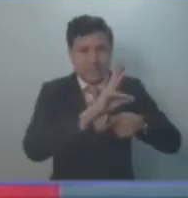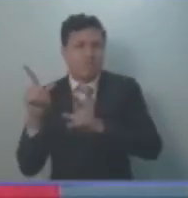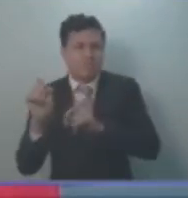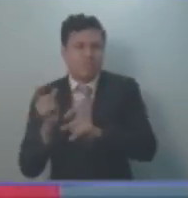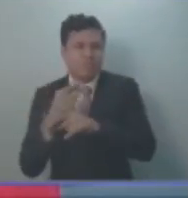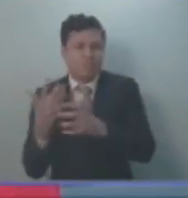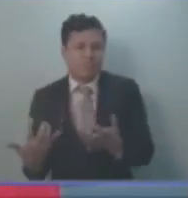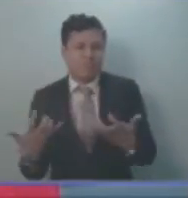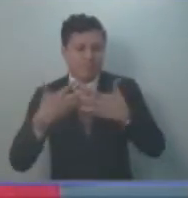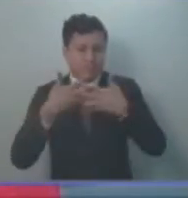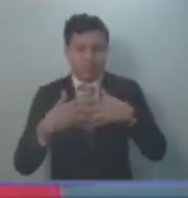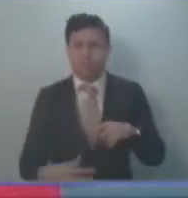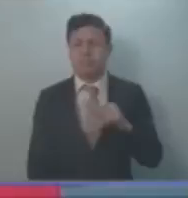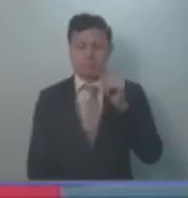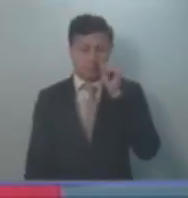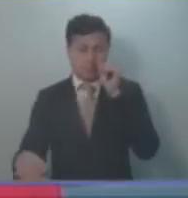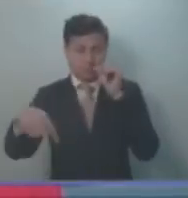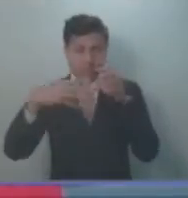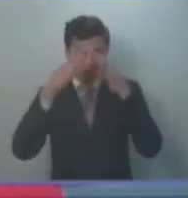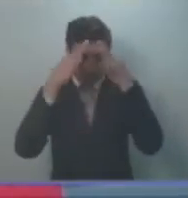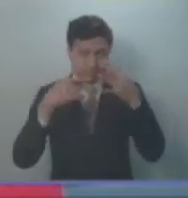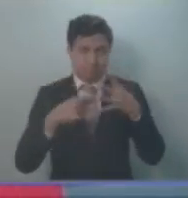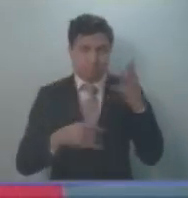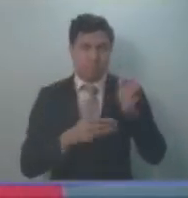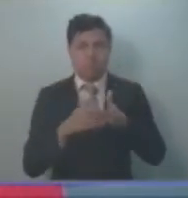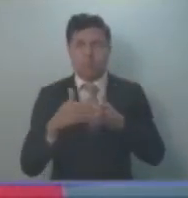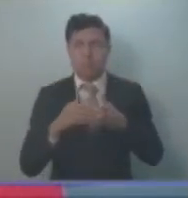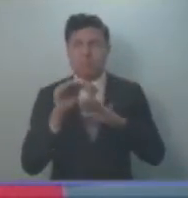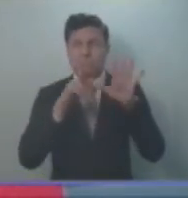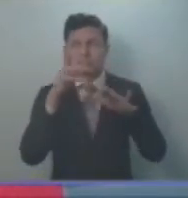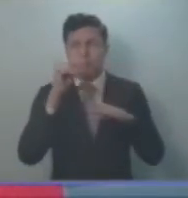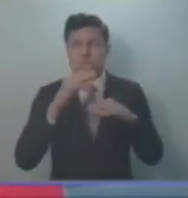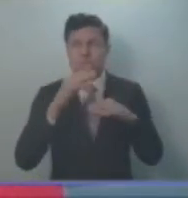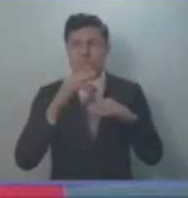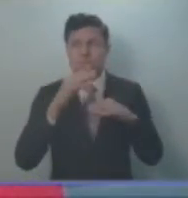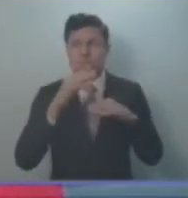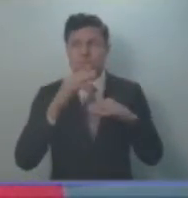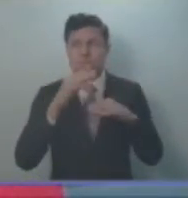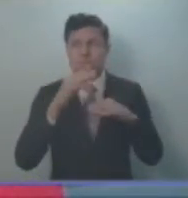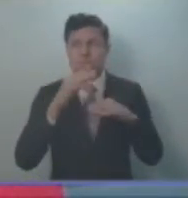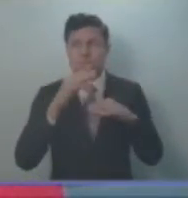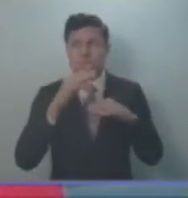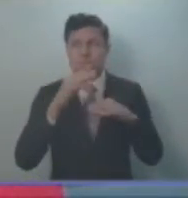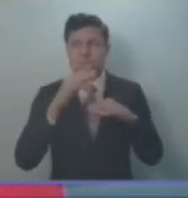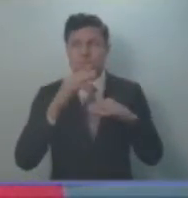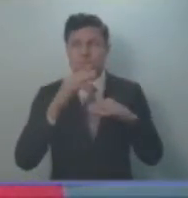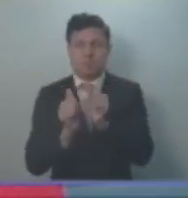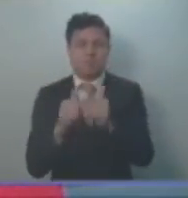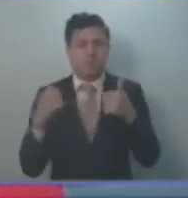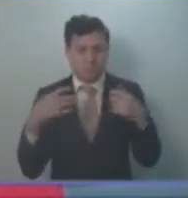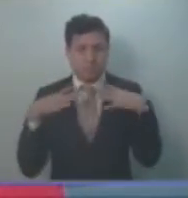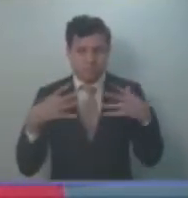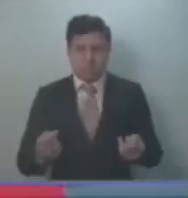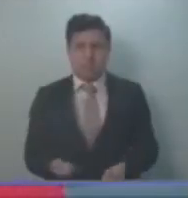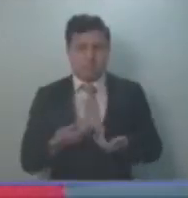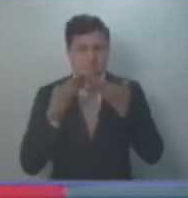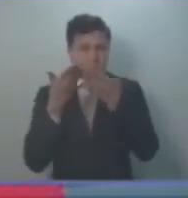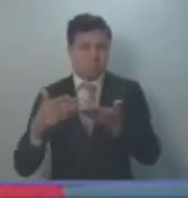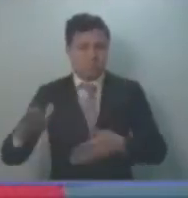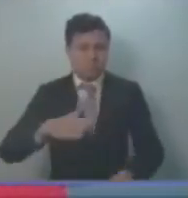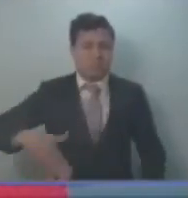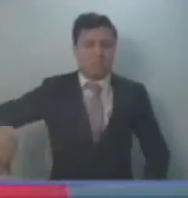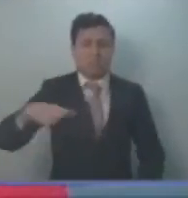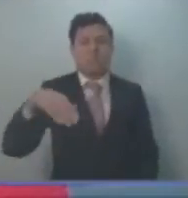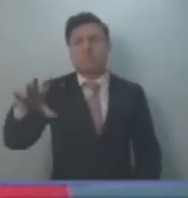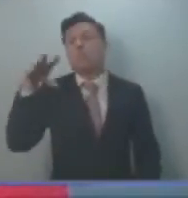Artículo 5. El presente decreto entrará en vigencia 8 días después de su publicación en el Diario Oficial,